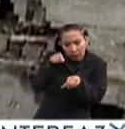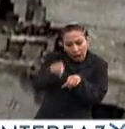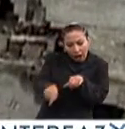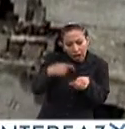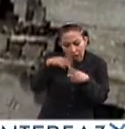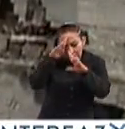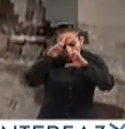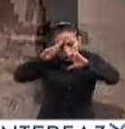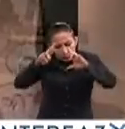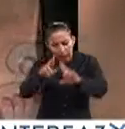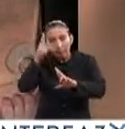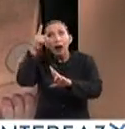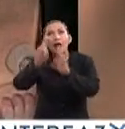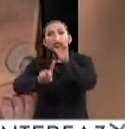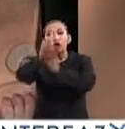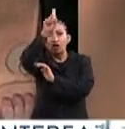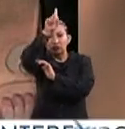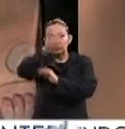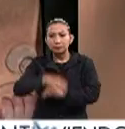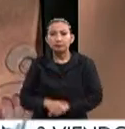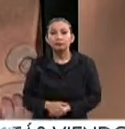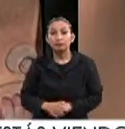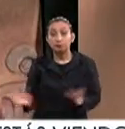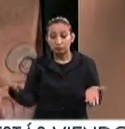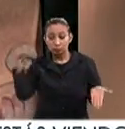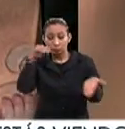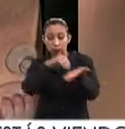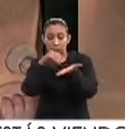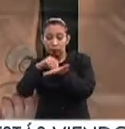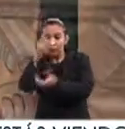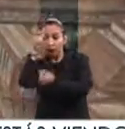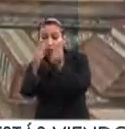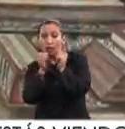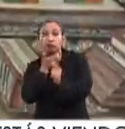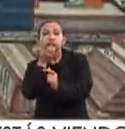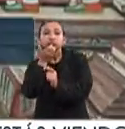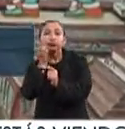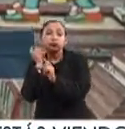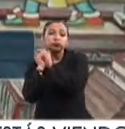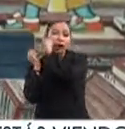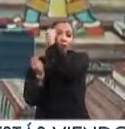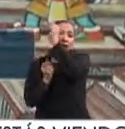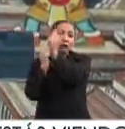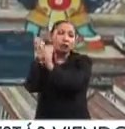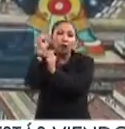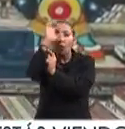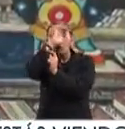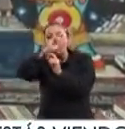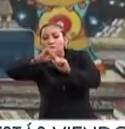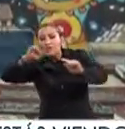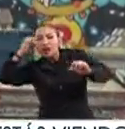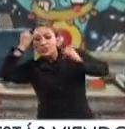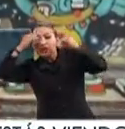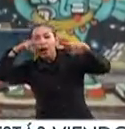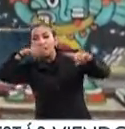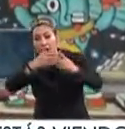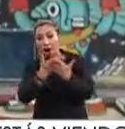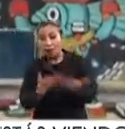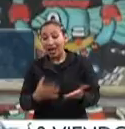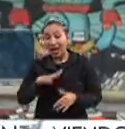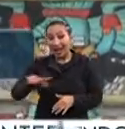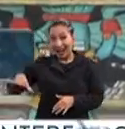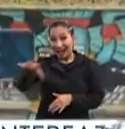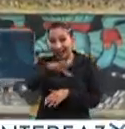y rituales para sus dioses, plasmando algunas de las tradiciones y perspectivas culturales que hoy existen en